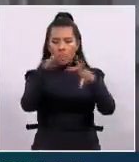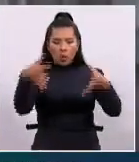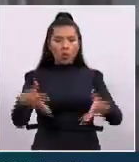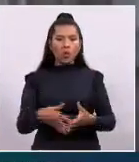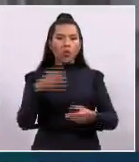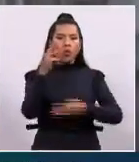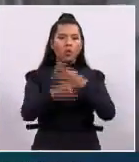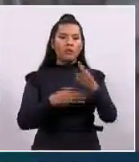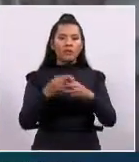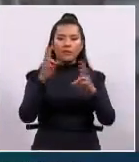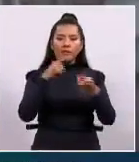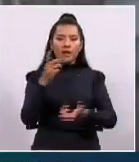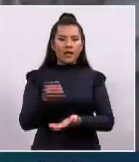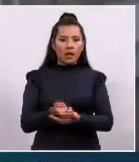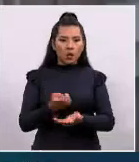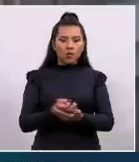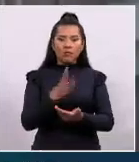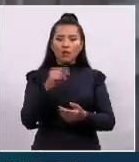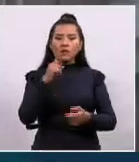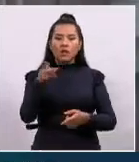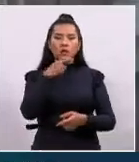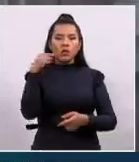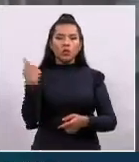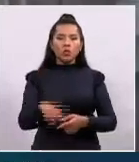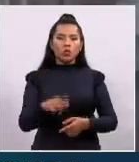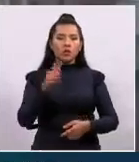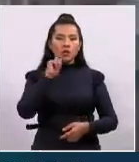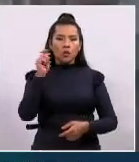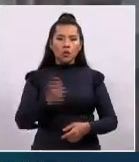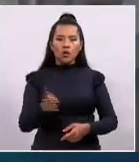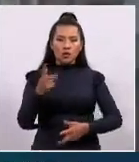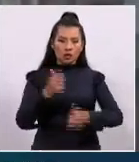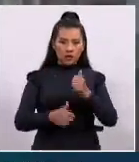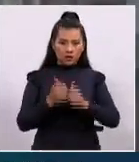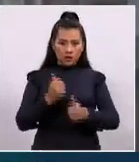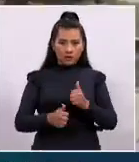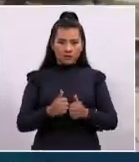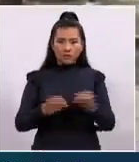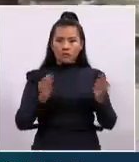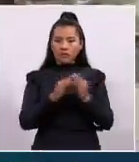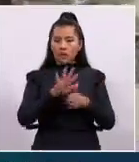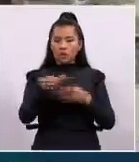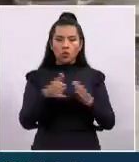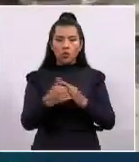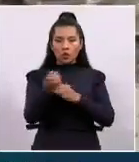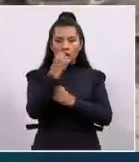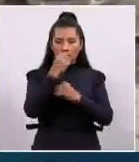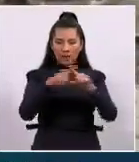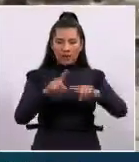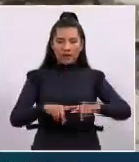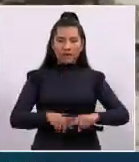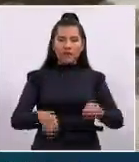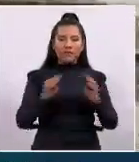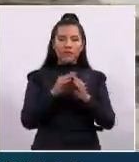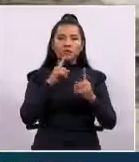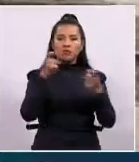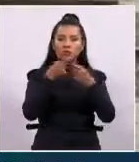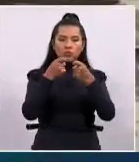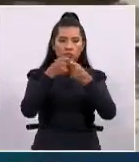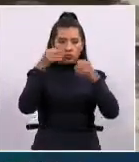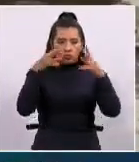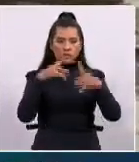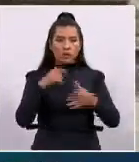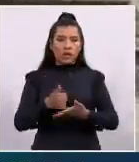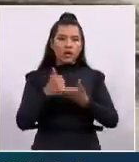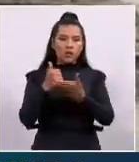sus economías luego del conflicto de Rusia con Ucrania, entre ellos el exponencial incremento de los precios de los alimentos y la energía. La guerra ha tenido un severo